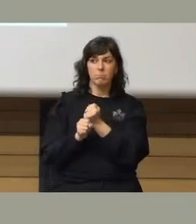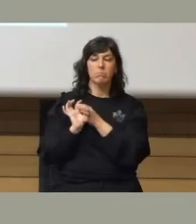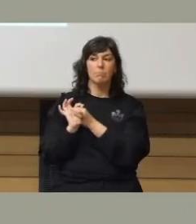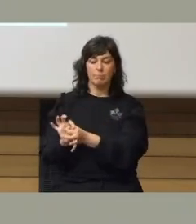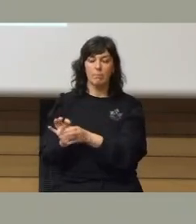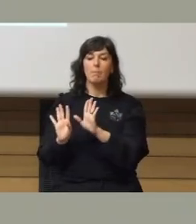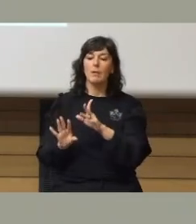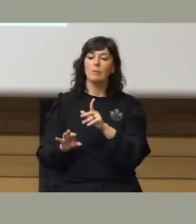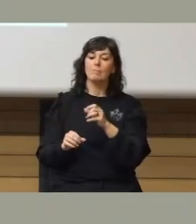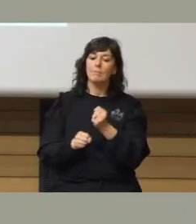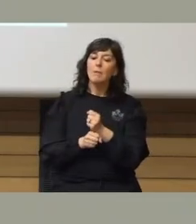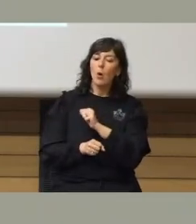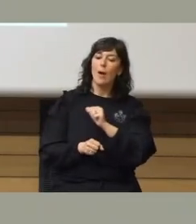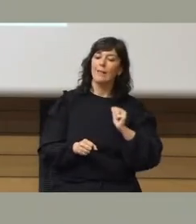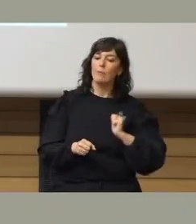guía, ¿vale?